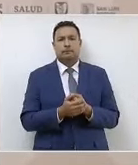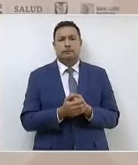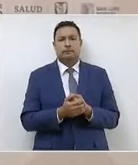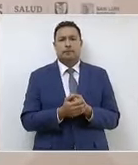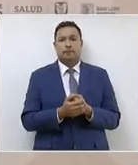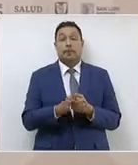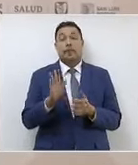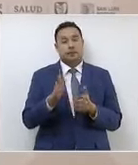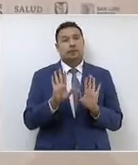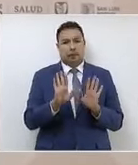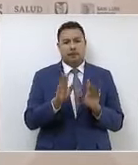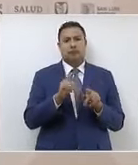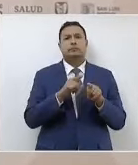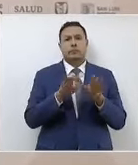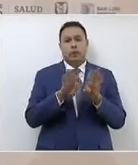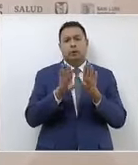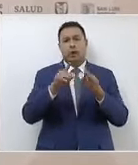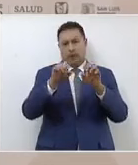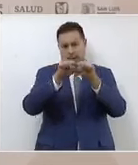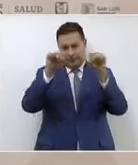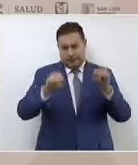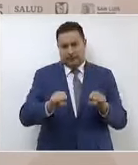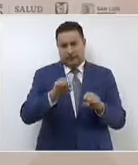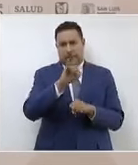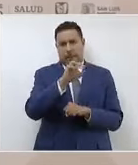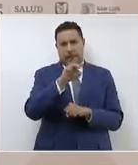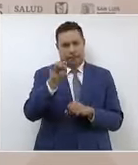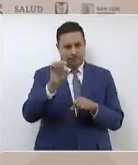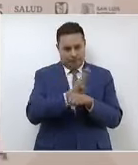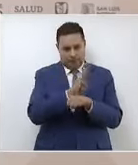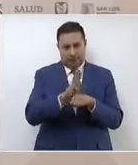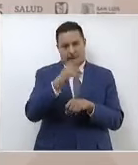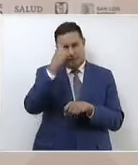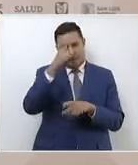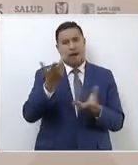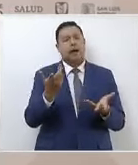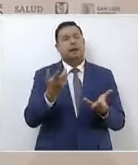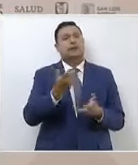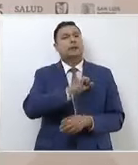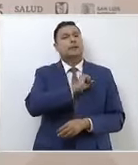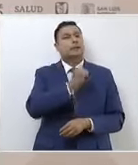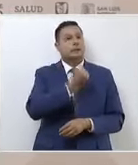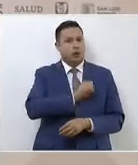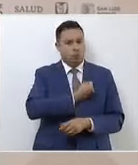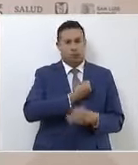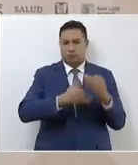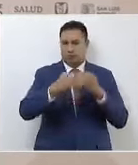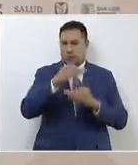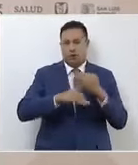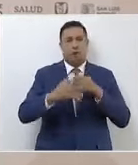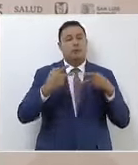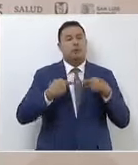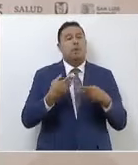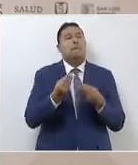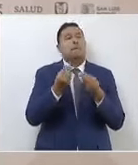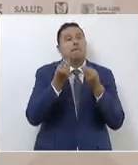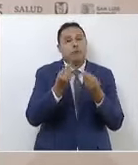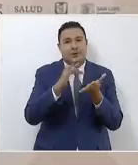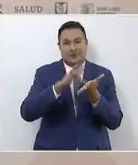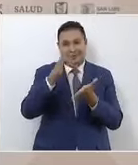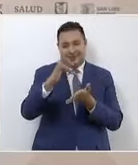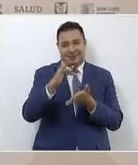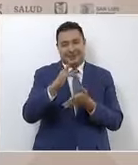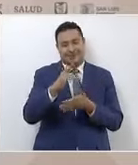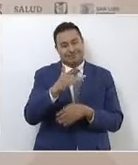este sistema IMSS Bienestar para garantizar la salud de nuestro pueblo. Y muchísimas gracias